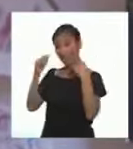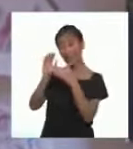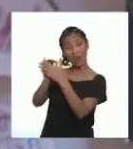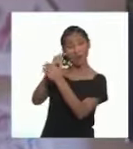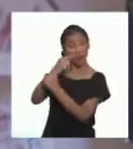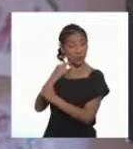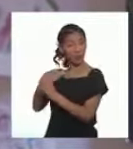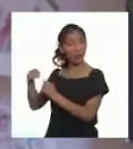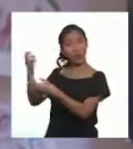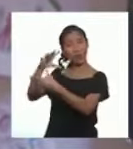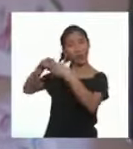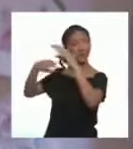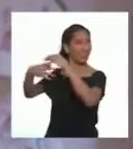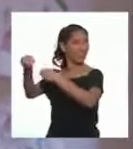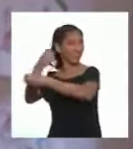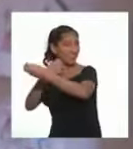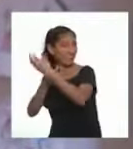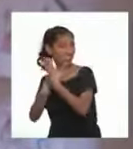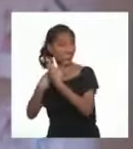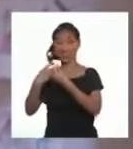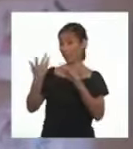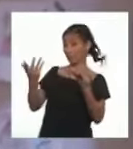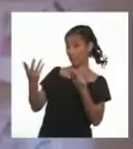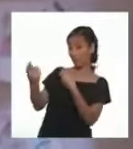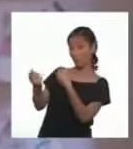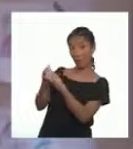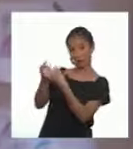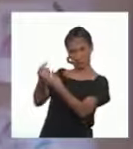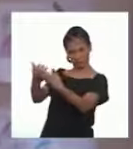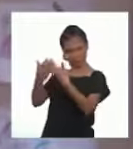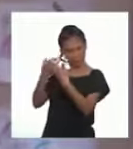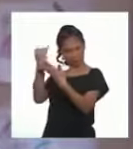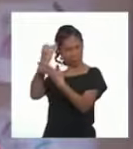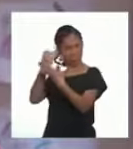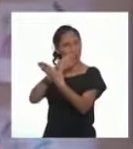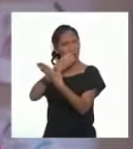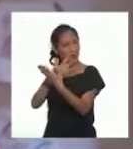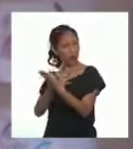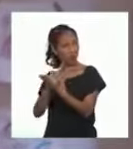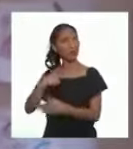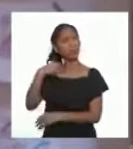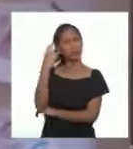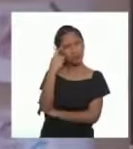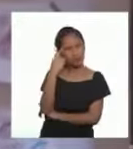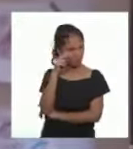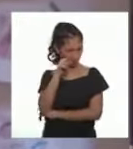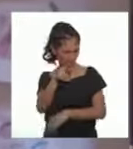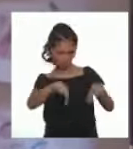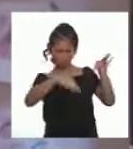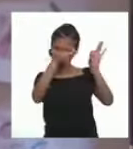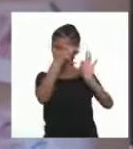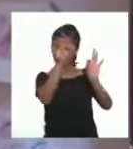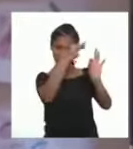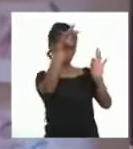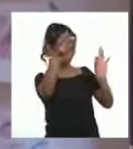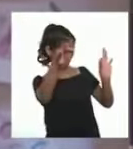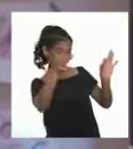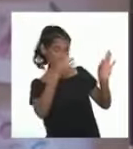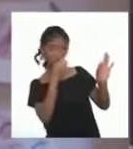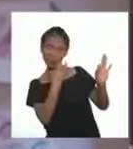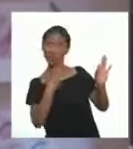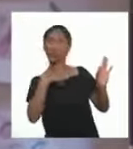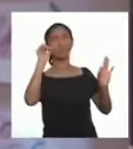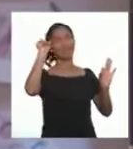me contaron historias del lugar, de su gente, y me enseñaron su arte. Entonces, vi este tejido y lo quise traer como